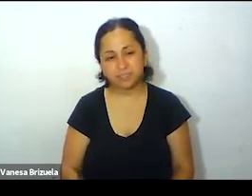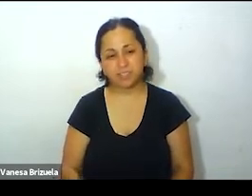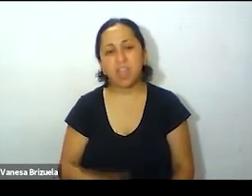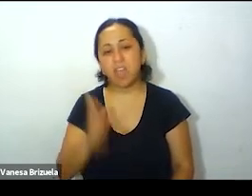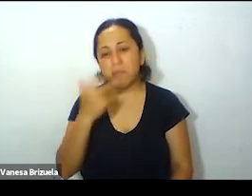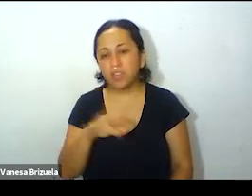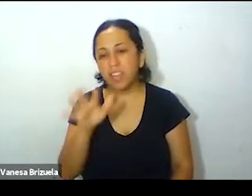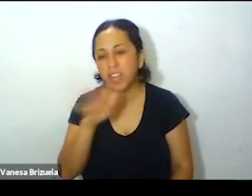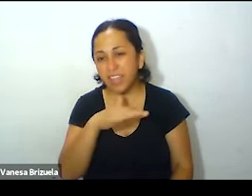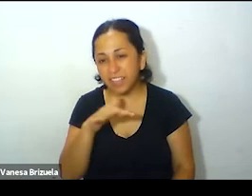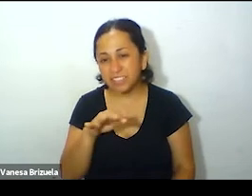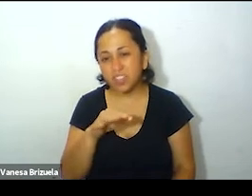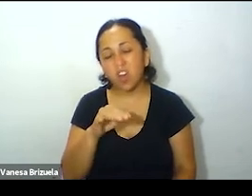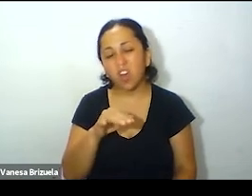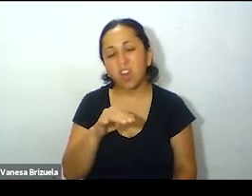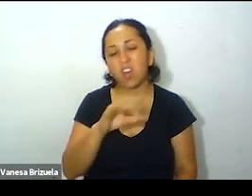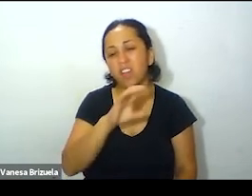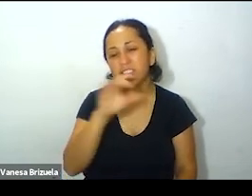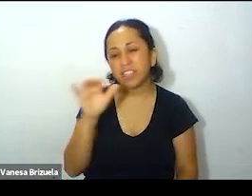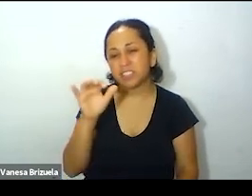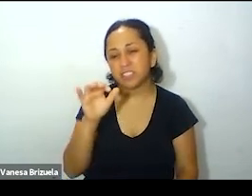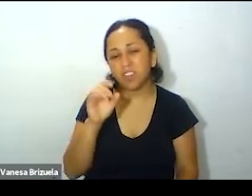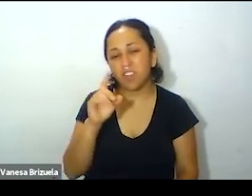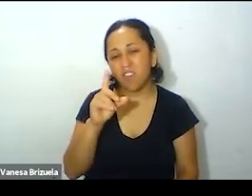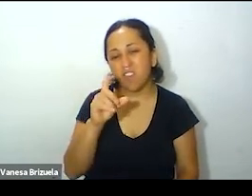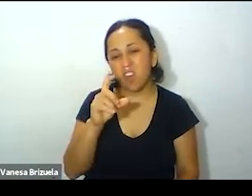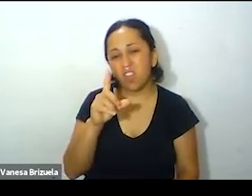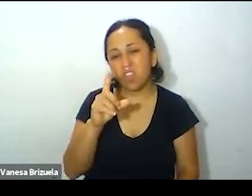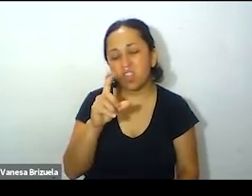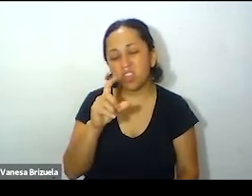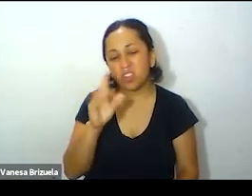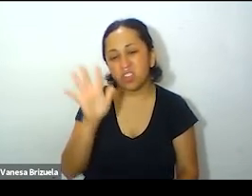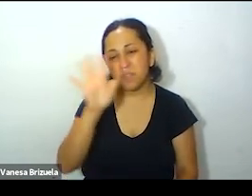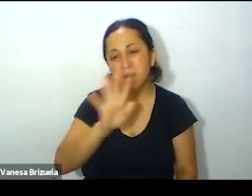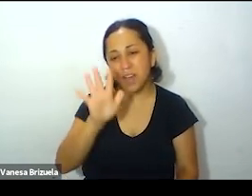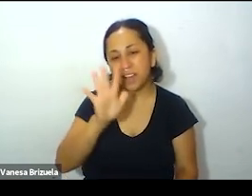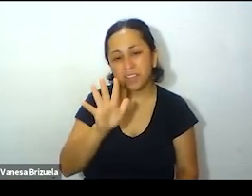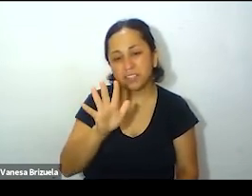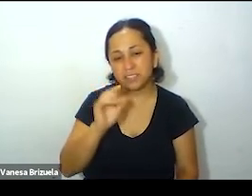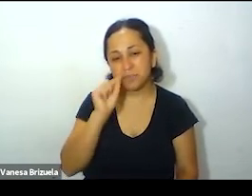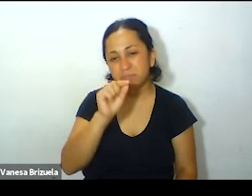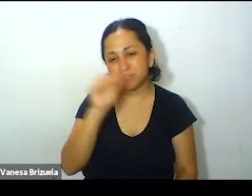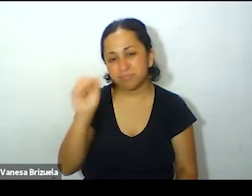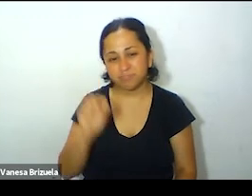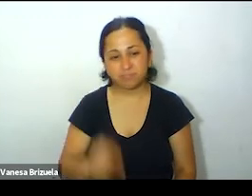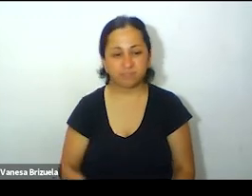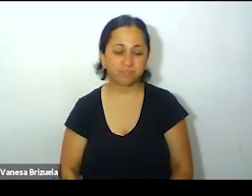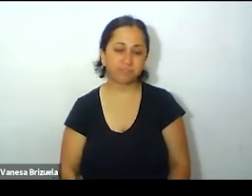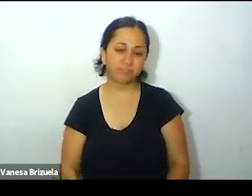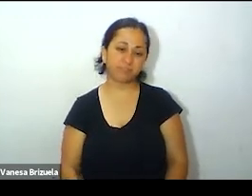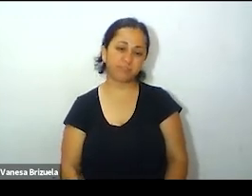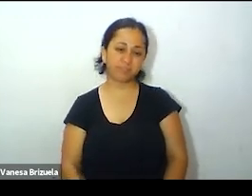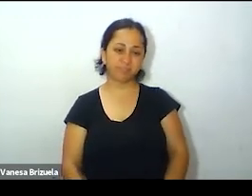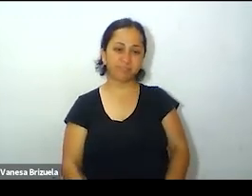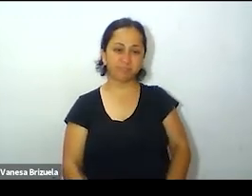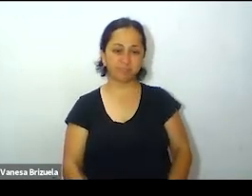tenga texto y que también tenga foto o imagen.